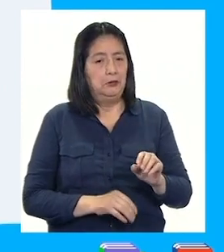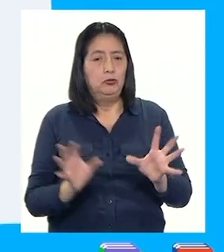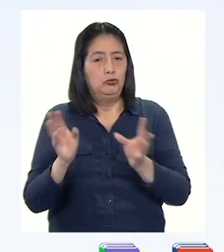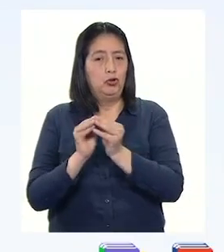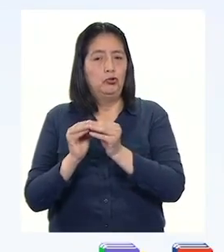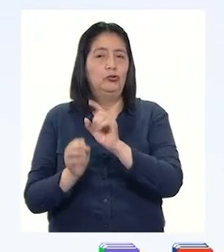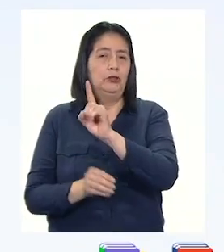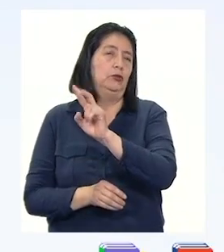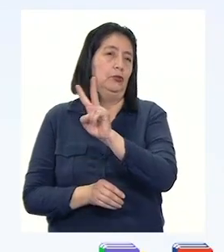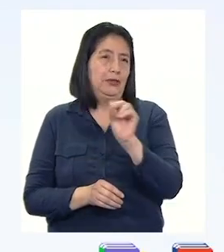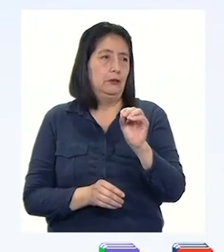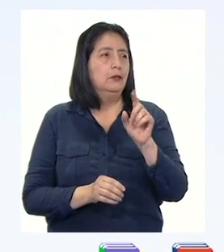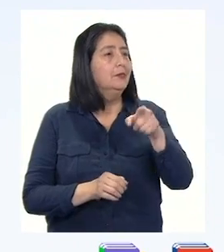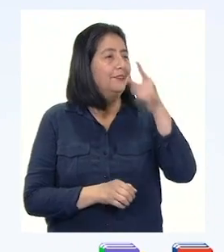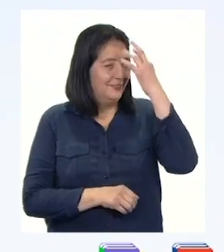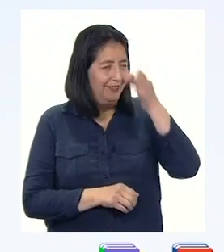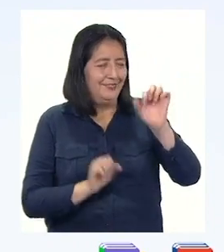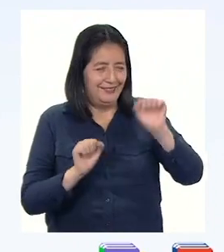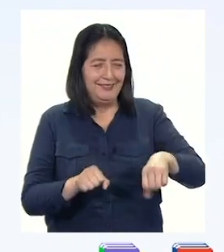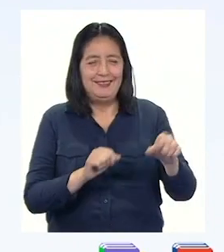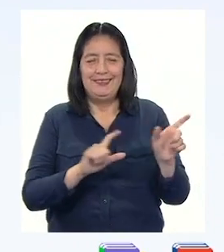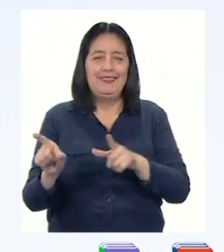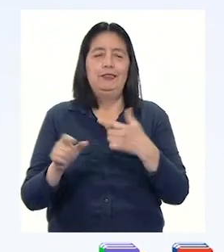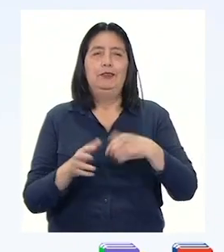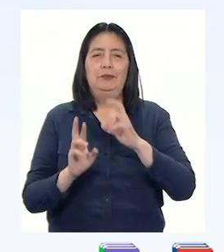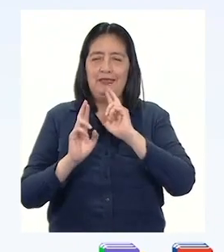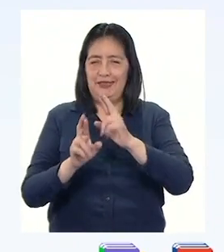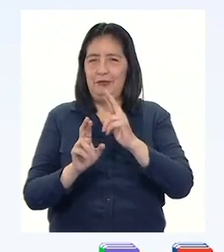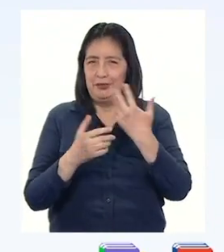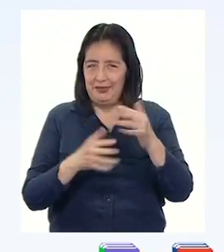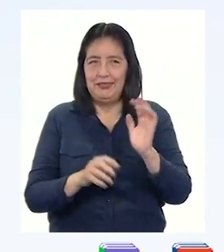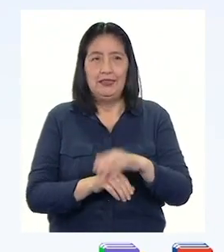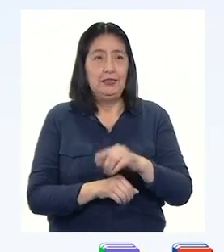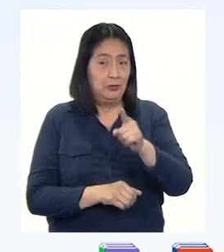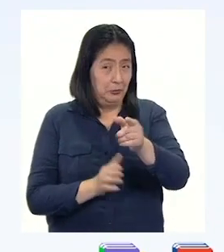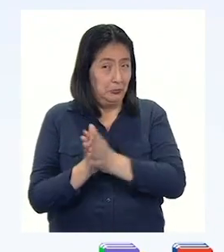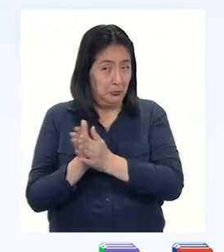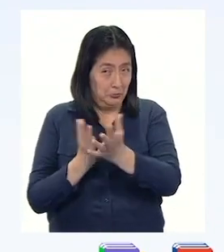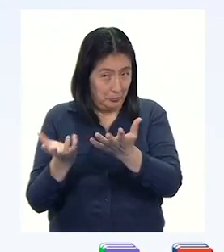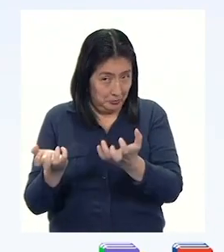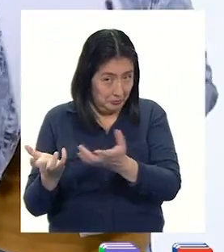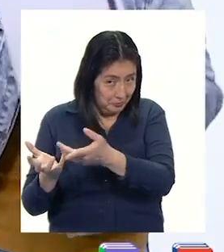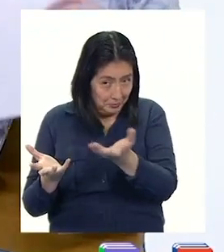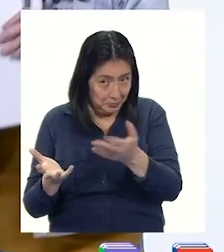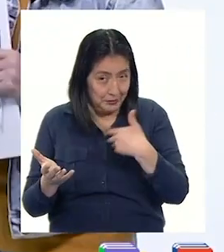120. Creo que ya estamos listos para dar la respuesta. ¿Te animas a